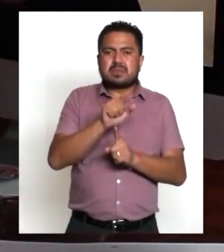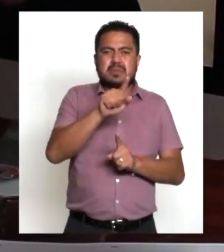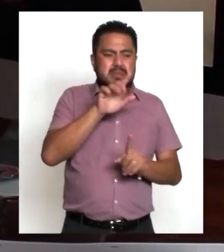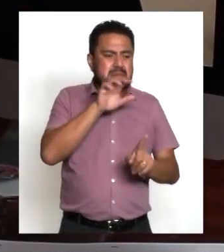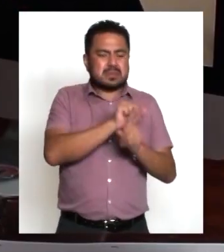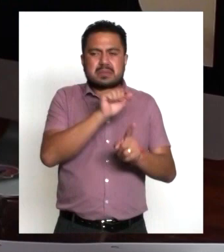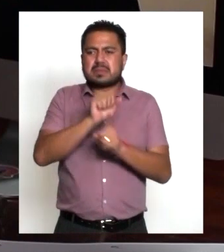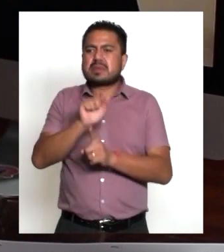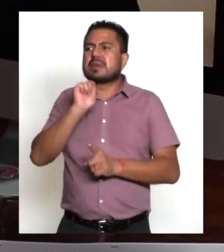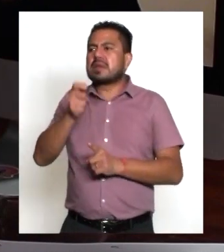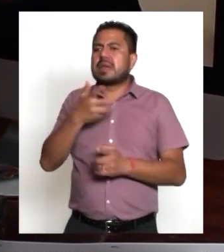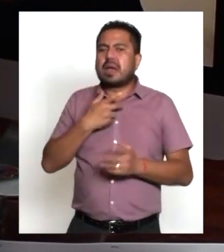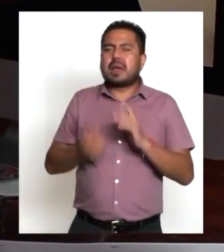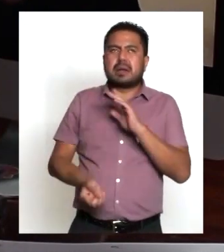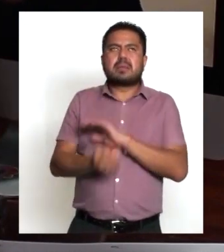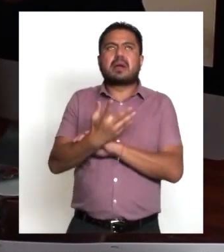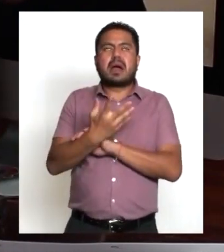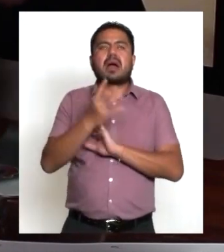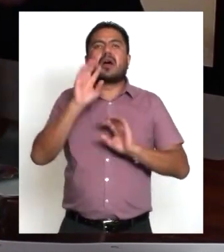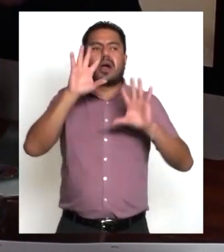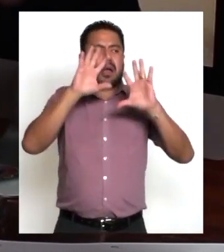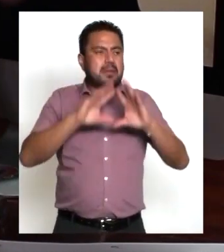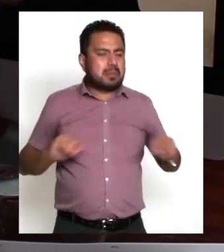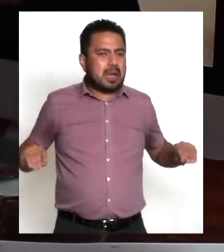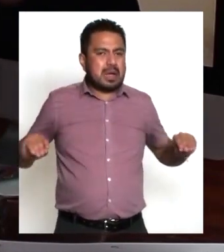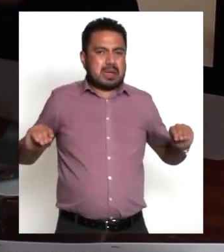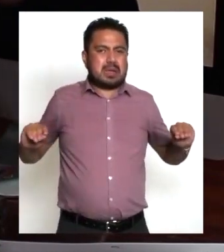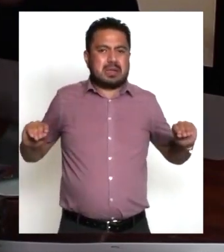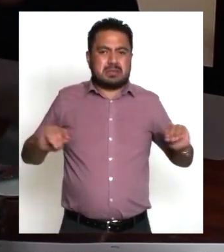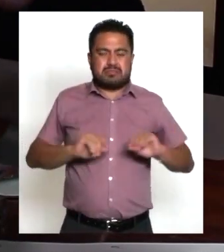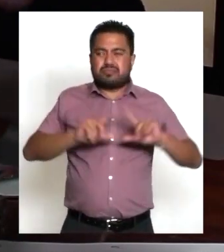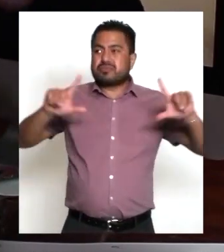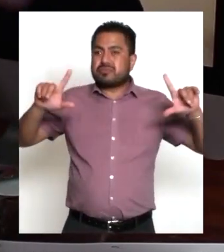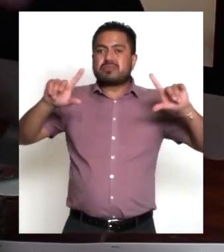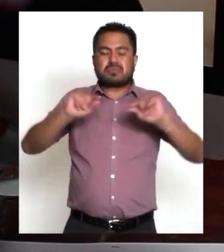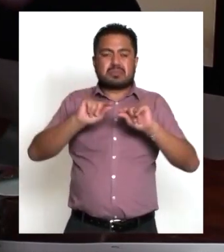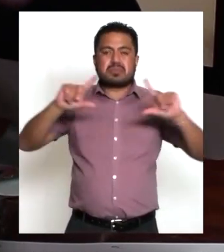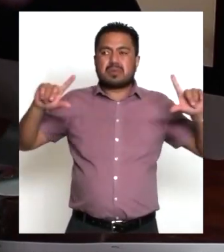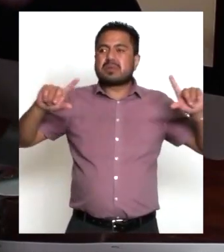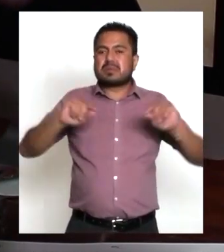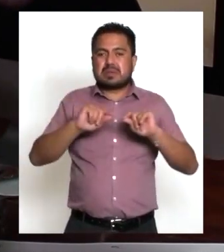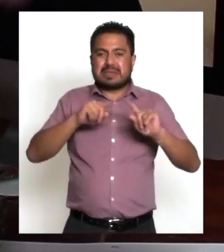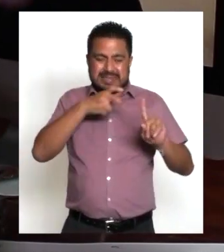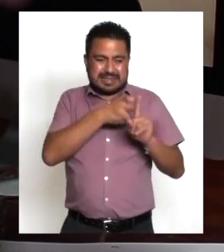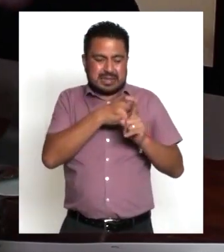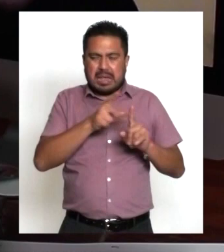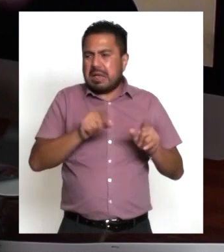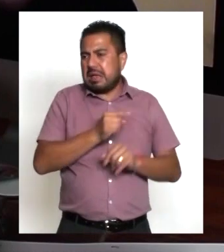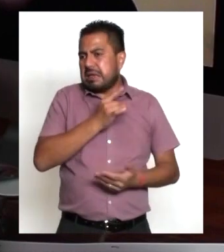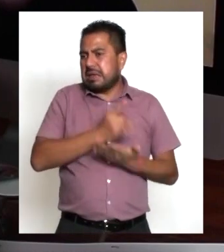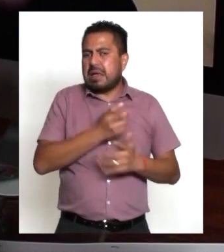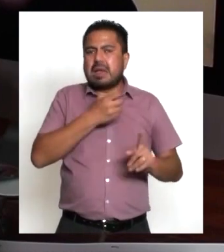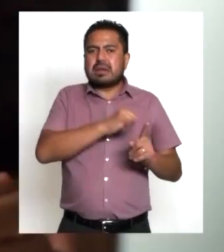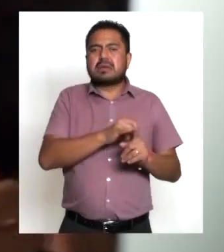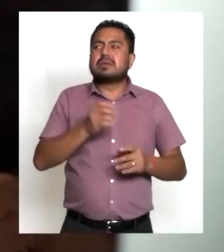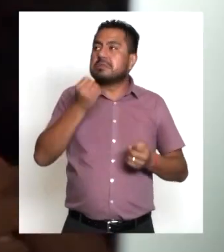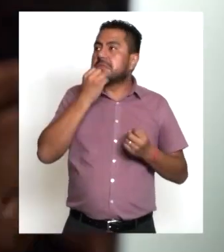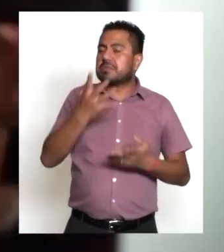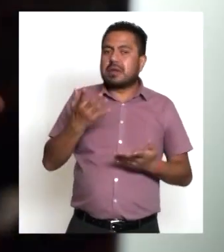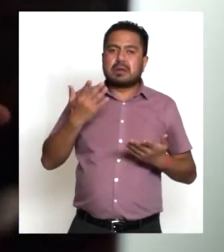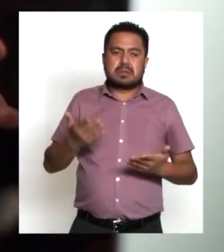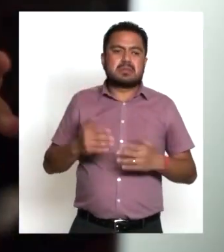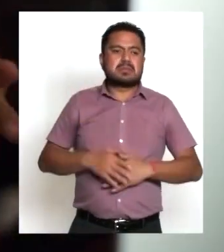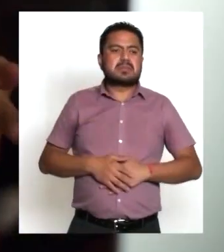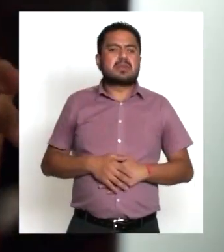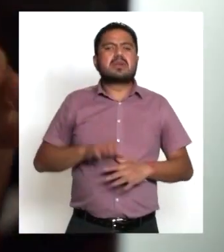que va viendo si está prendido o apagado ese surco magnético. Así de simple es.